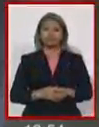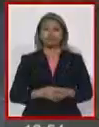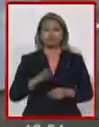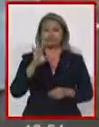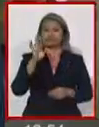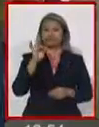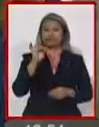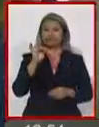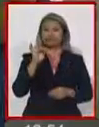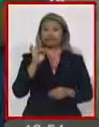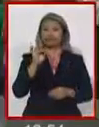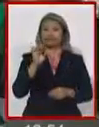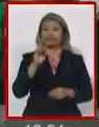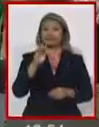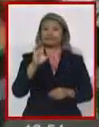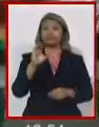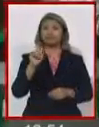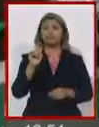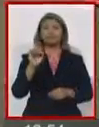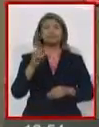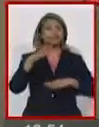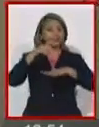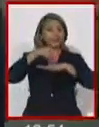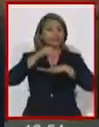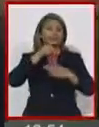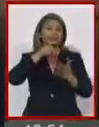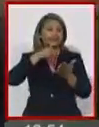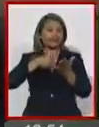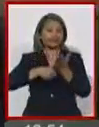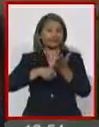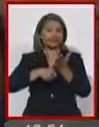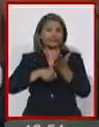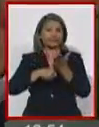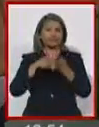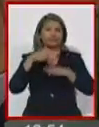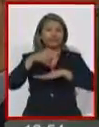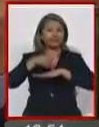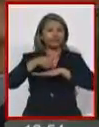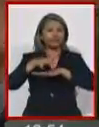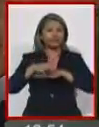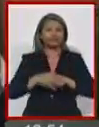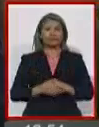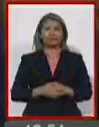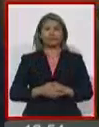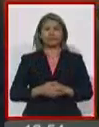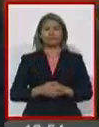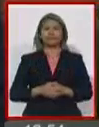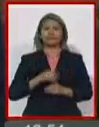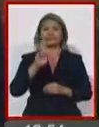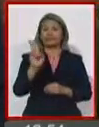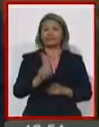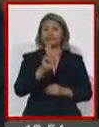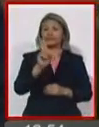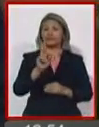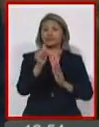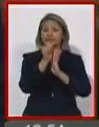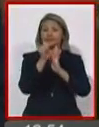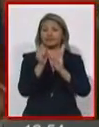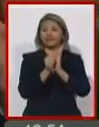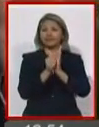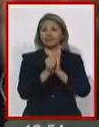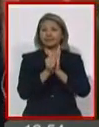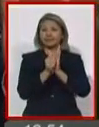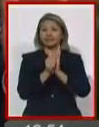Los 8 rectores vamos a enviar una nota a las facultades de ciencias